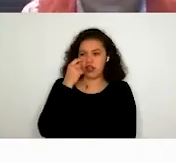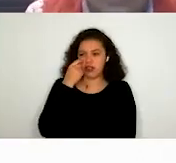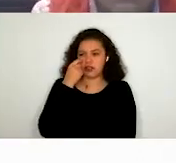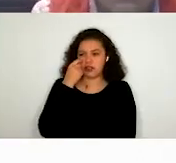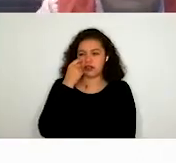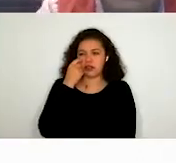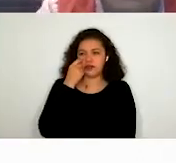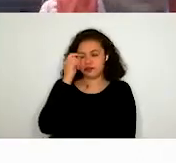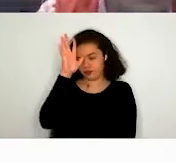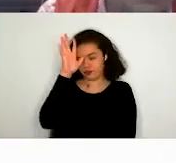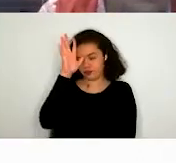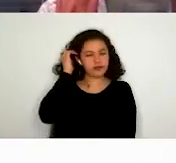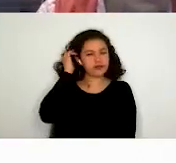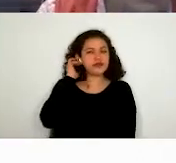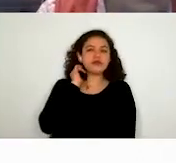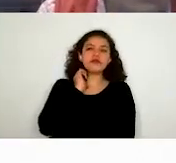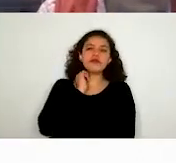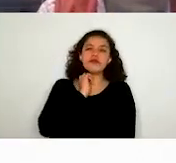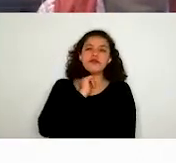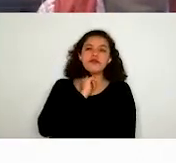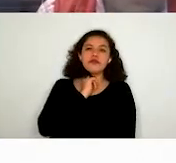¿De acuerdo?